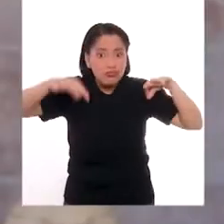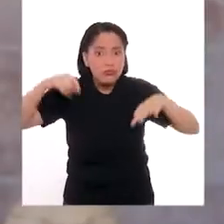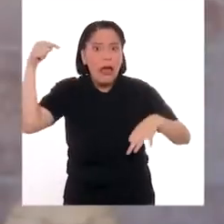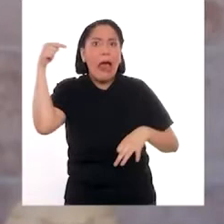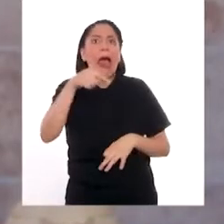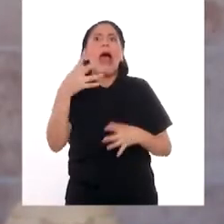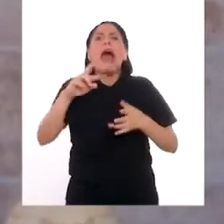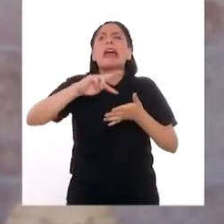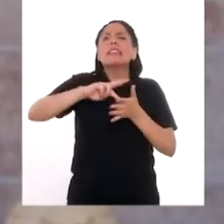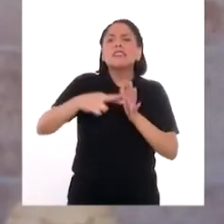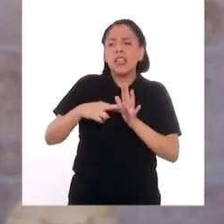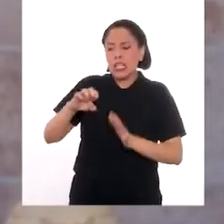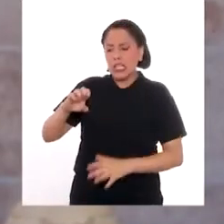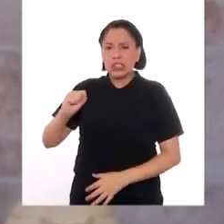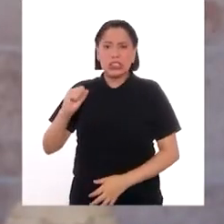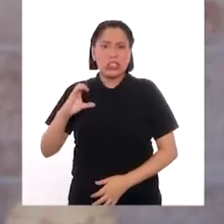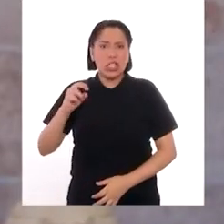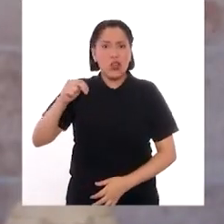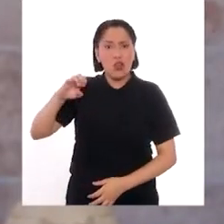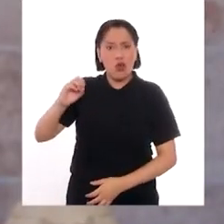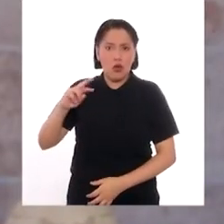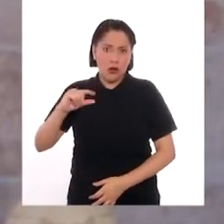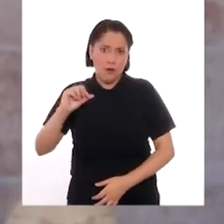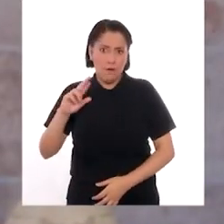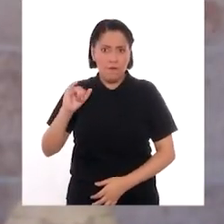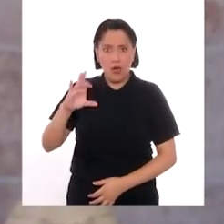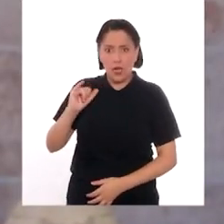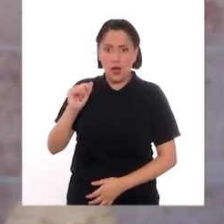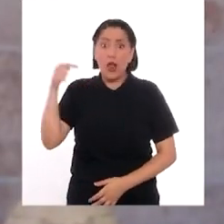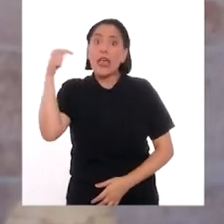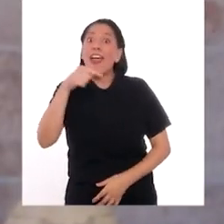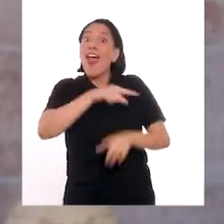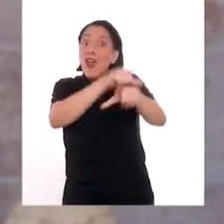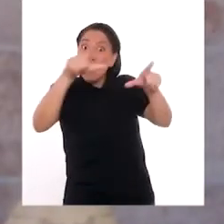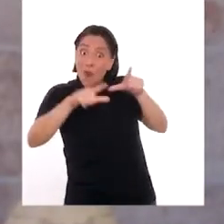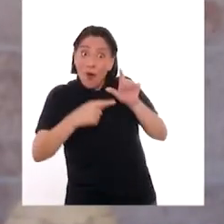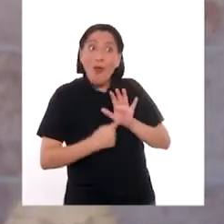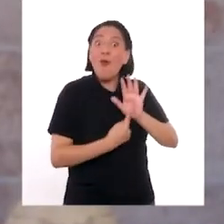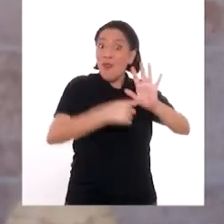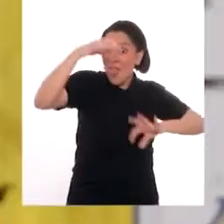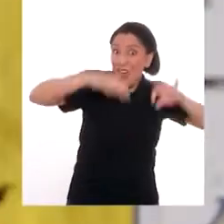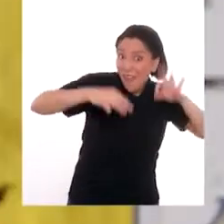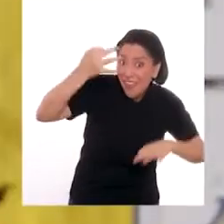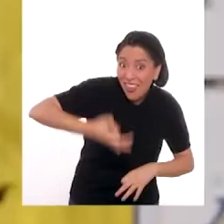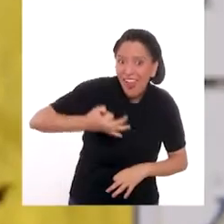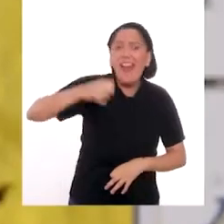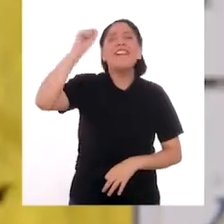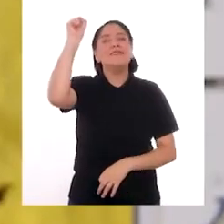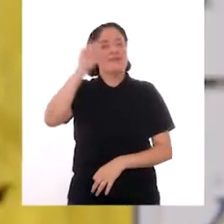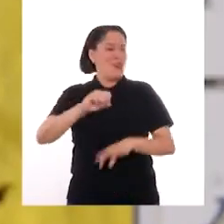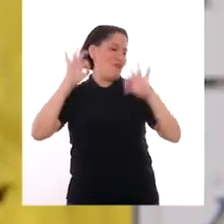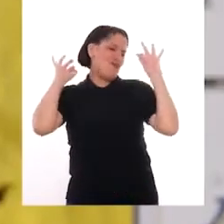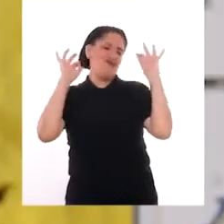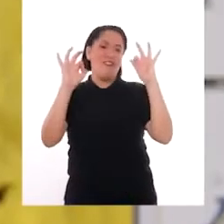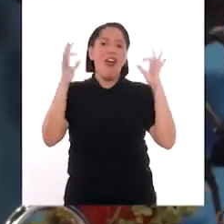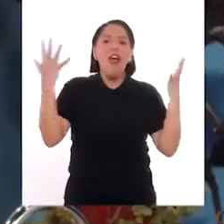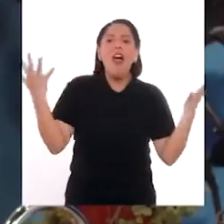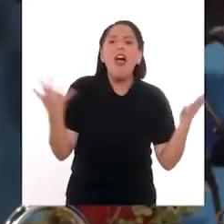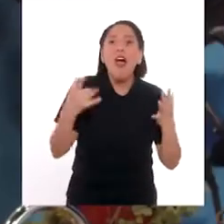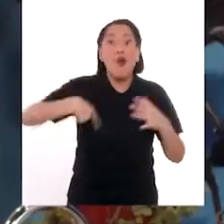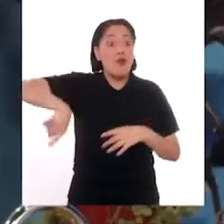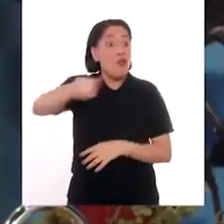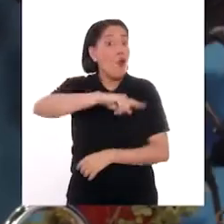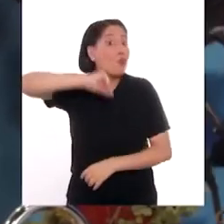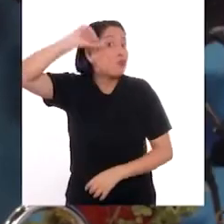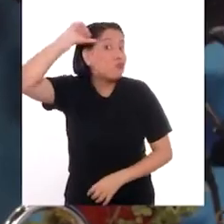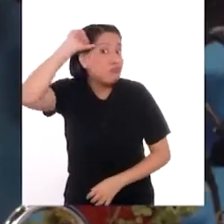la escenografía es lo que se usa en el escenario para crear el lugar donde ocurre la obra. Muy bien, Nico. Ahora